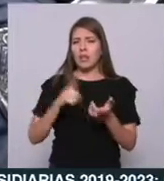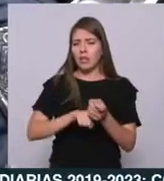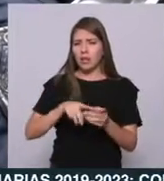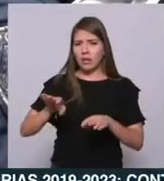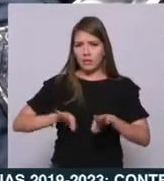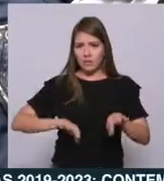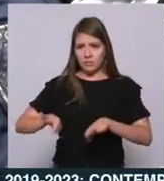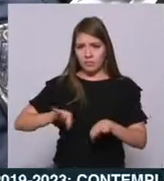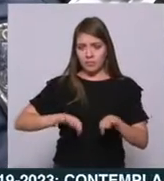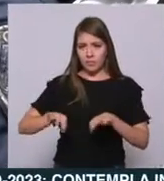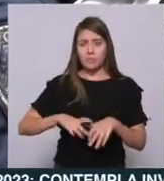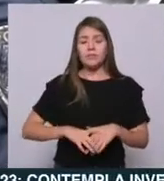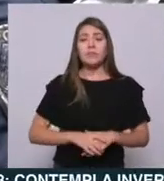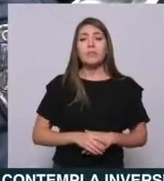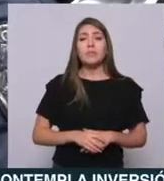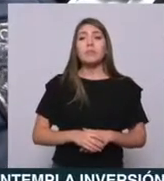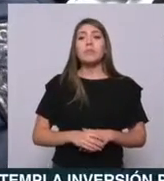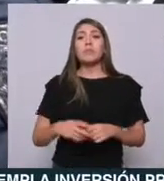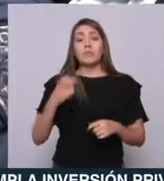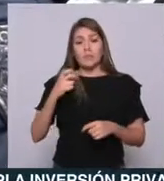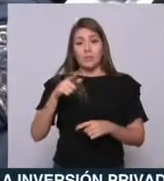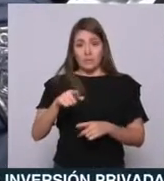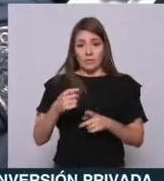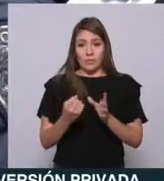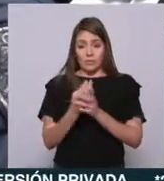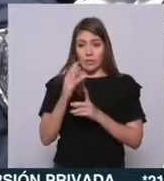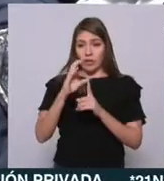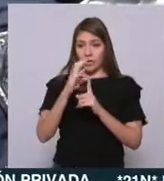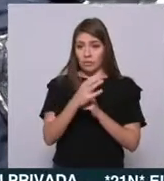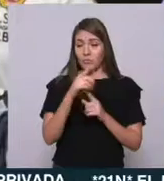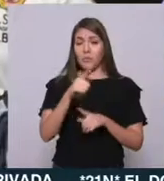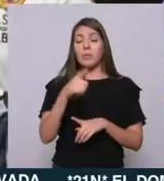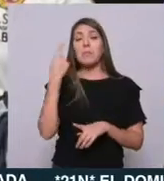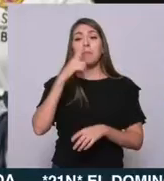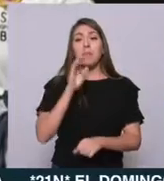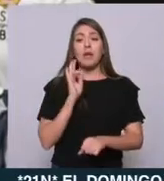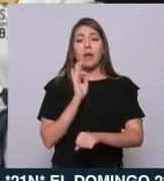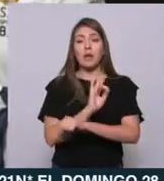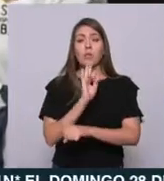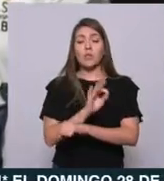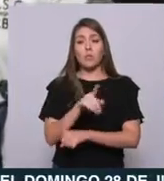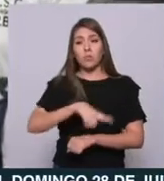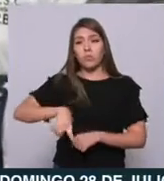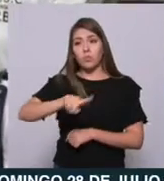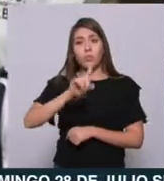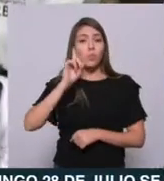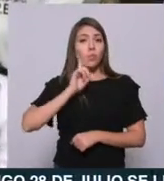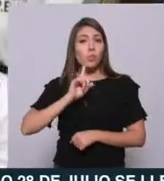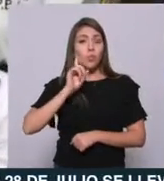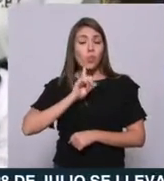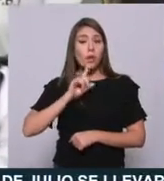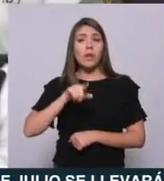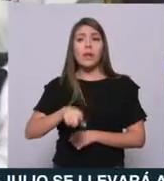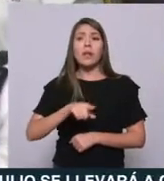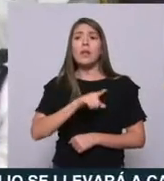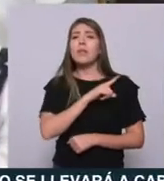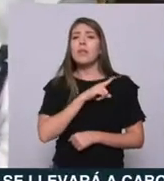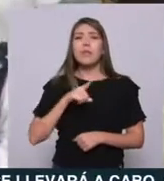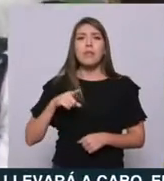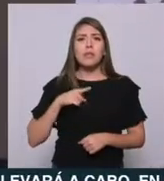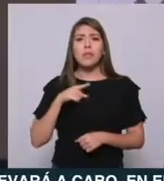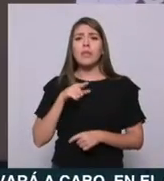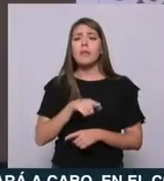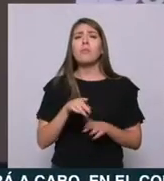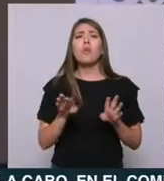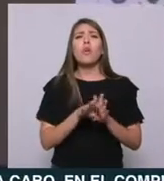agresiones al interior de las corporaciones de seguridad en contra de las mujeres no deben verse como costumbre, que es un acto de